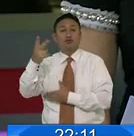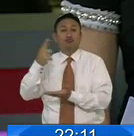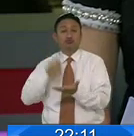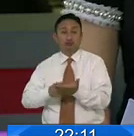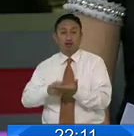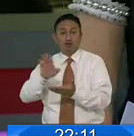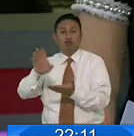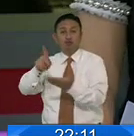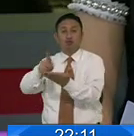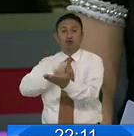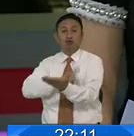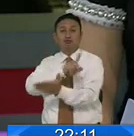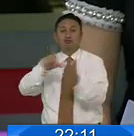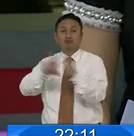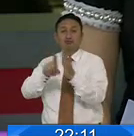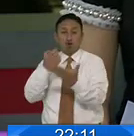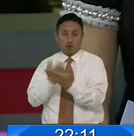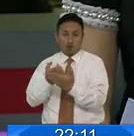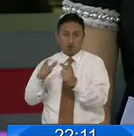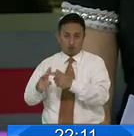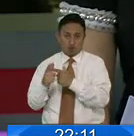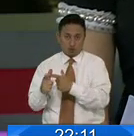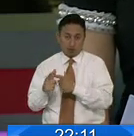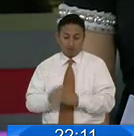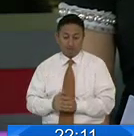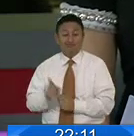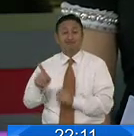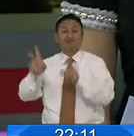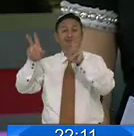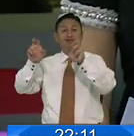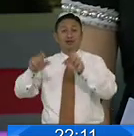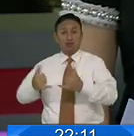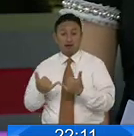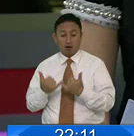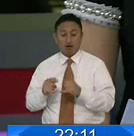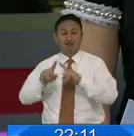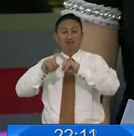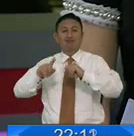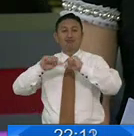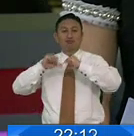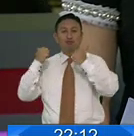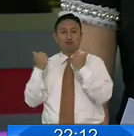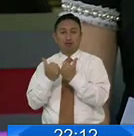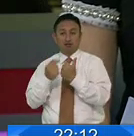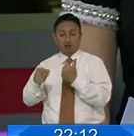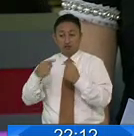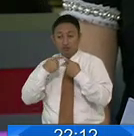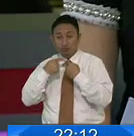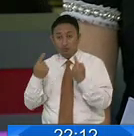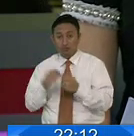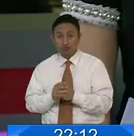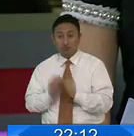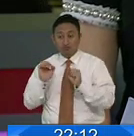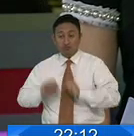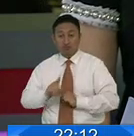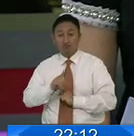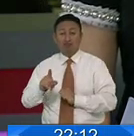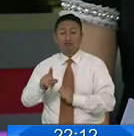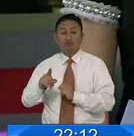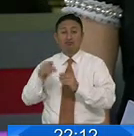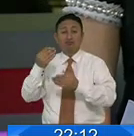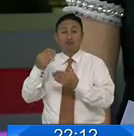proyecto de ley económico urgente en torno a este tema son varios los legisladores que han anunciado que esperan el archivo del